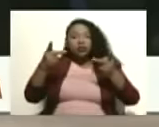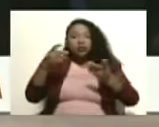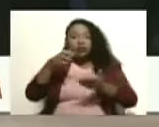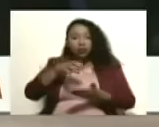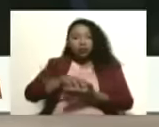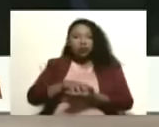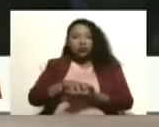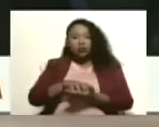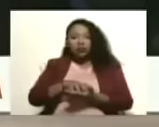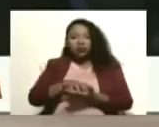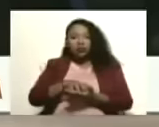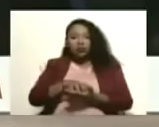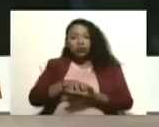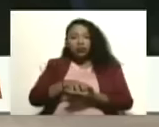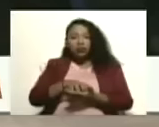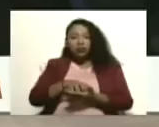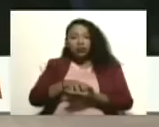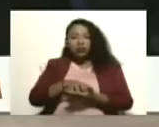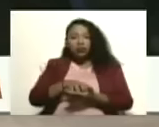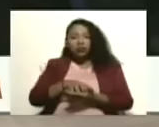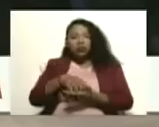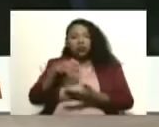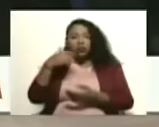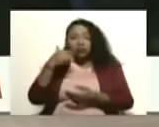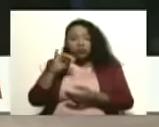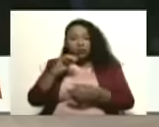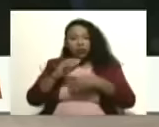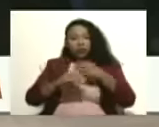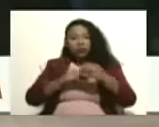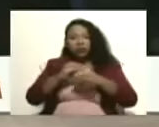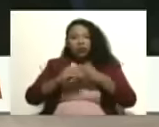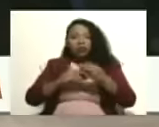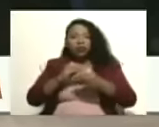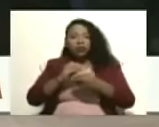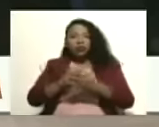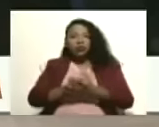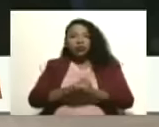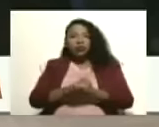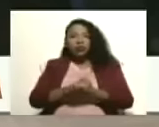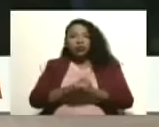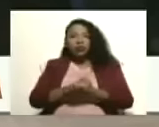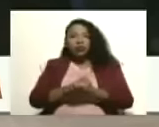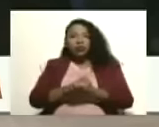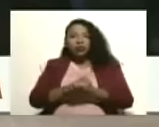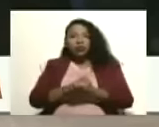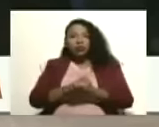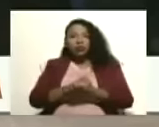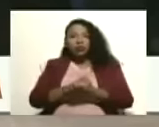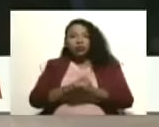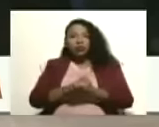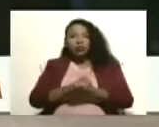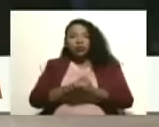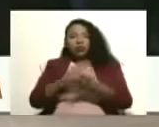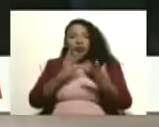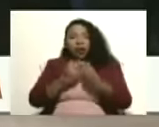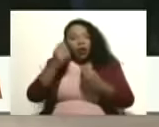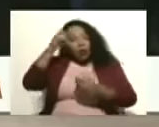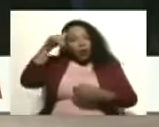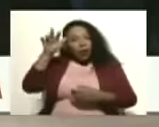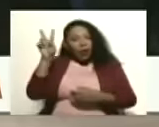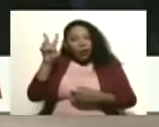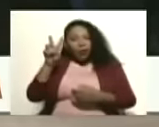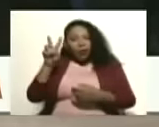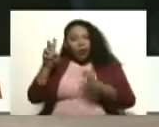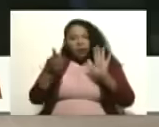Estado han constituido y constituyen con el pueblo de Venezuela